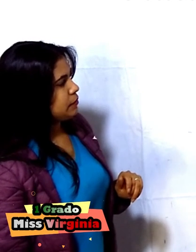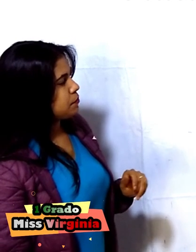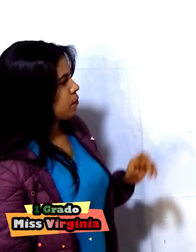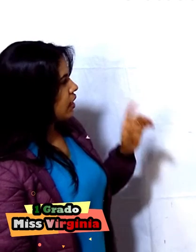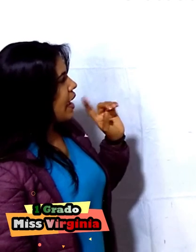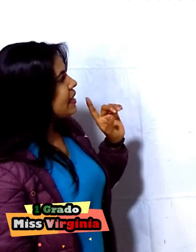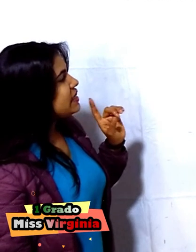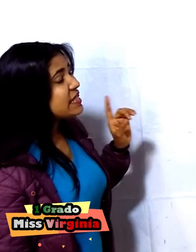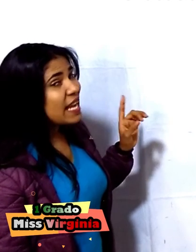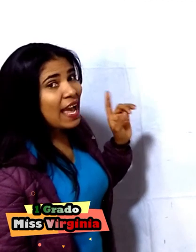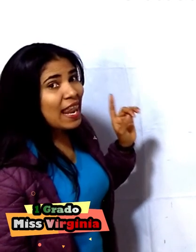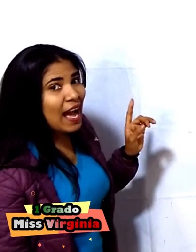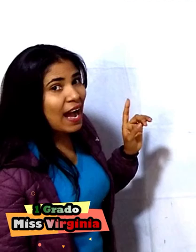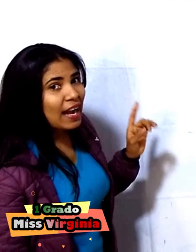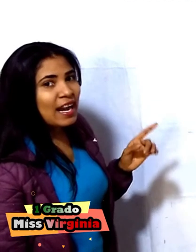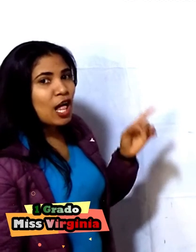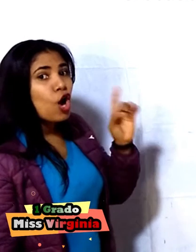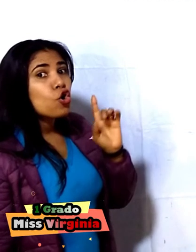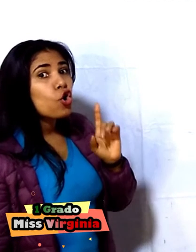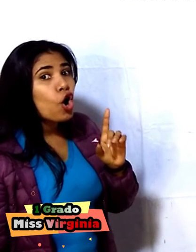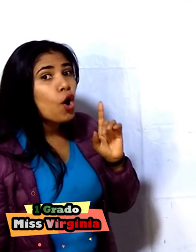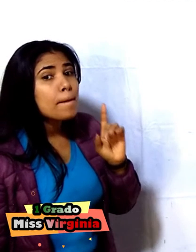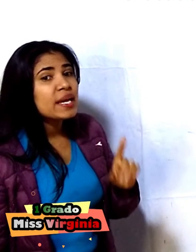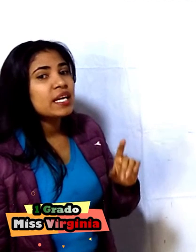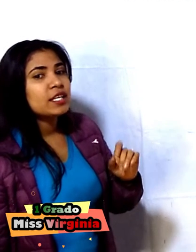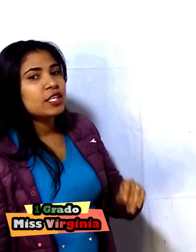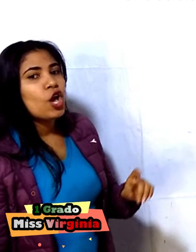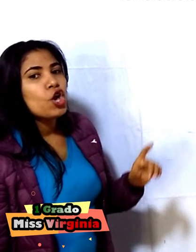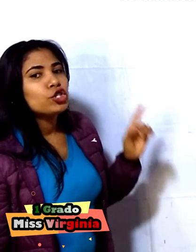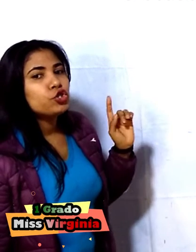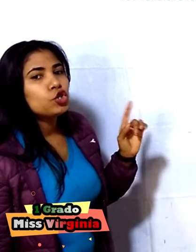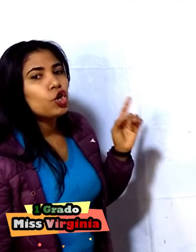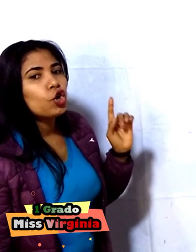chocolate. Chela come